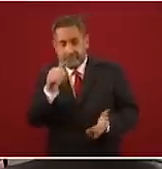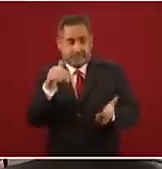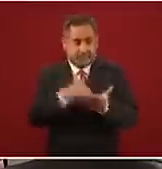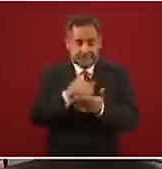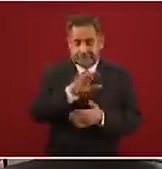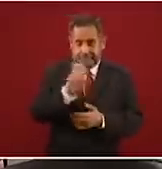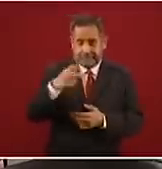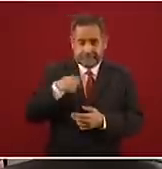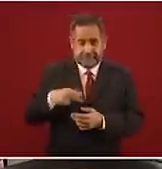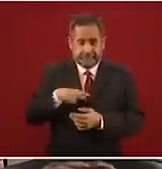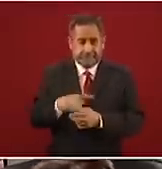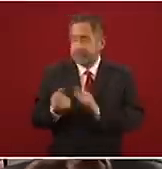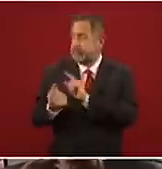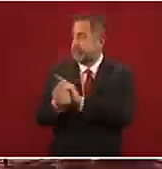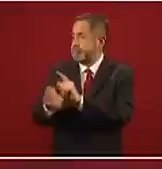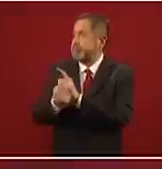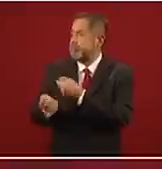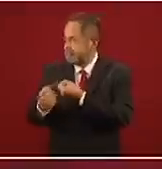6,500.